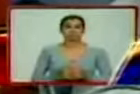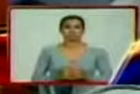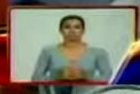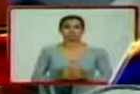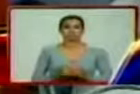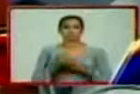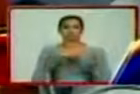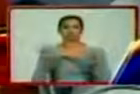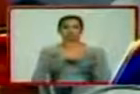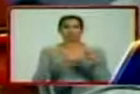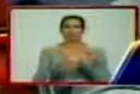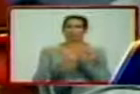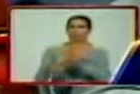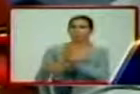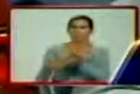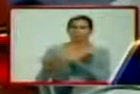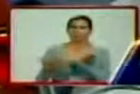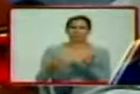no transmitan